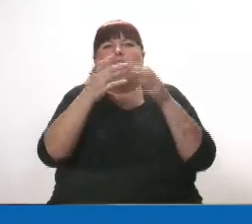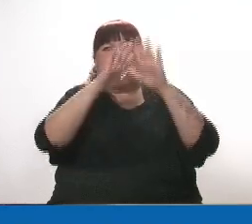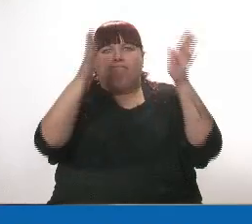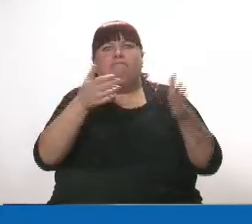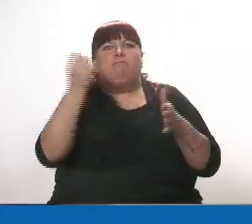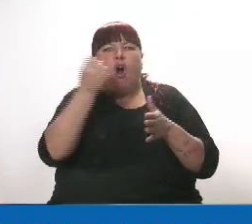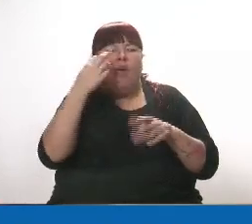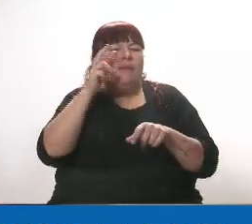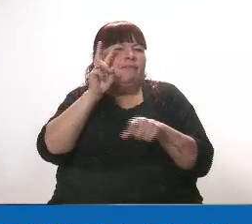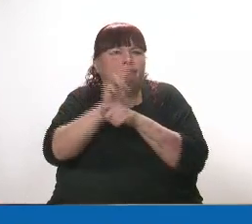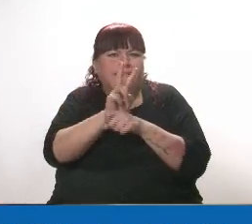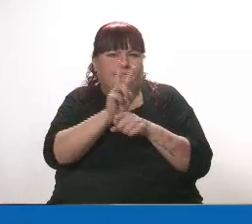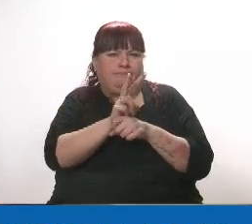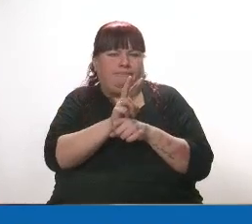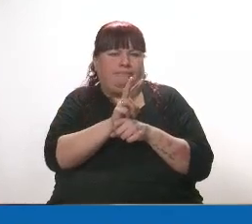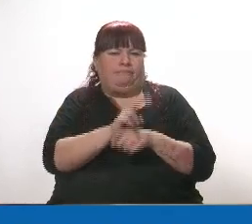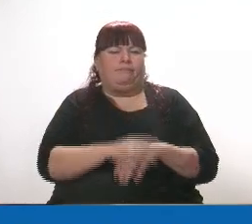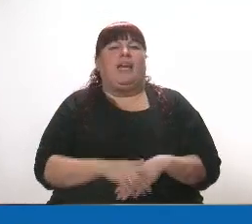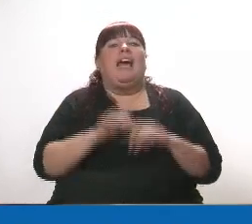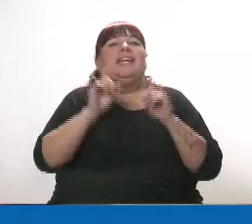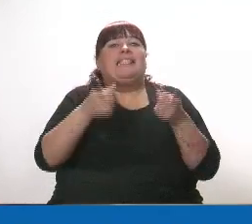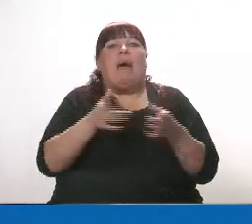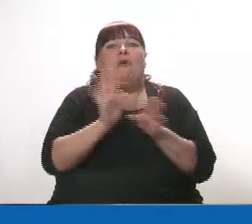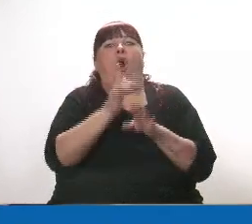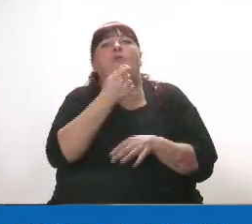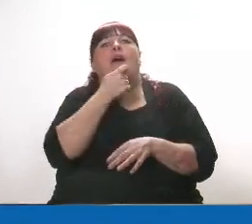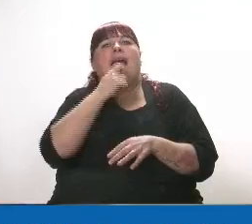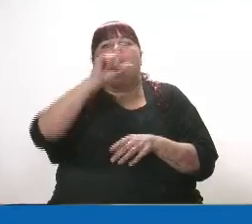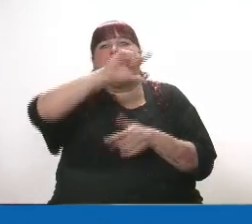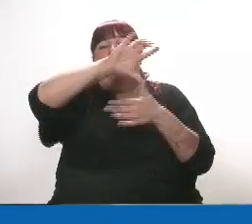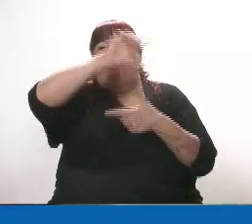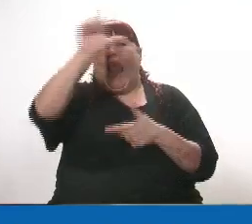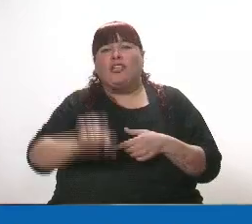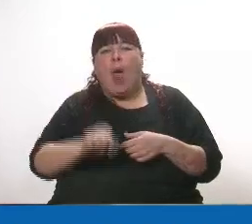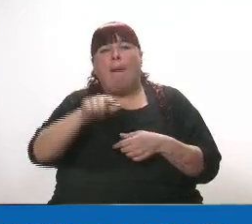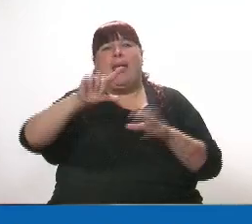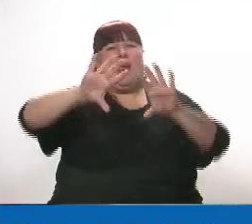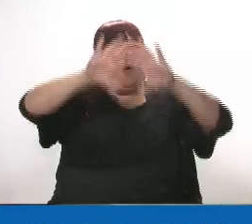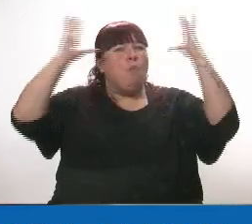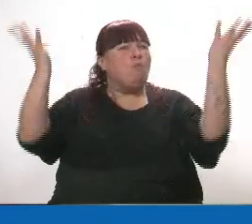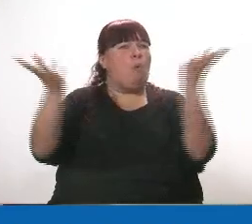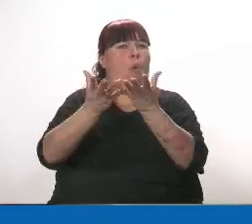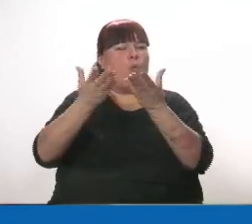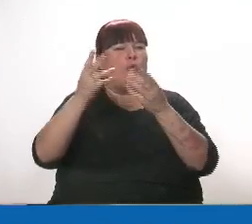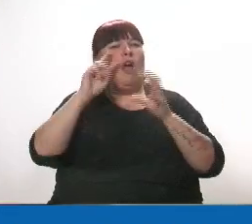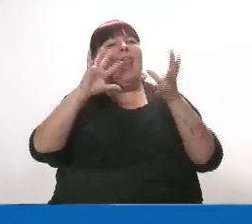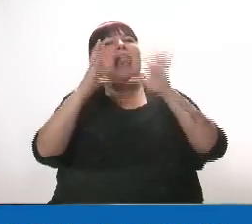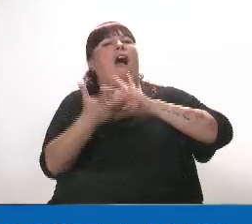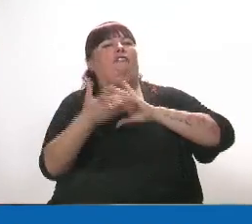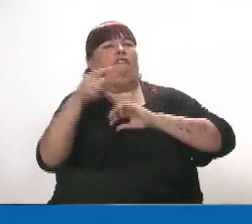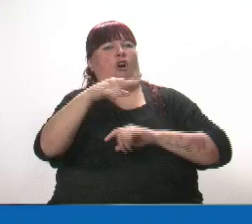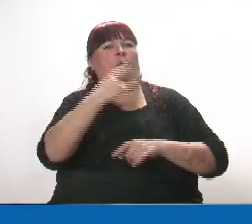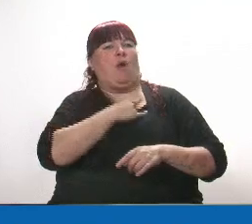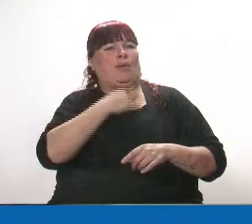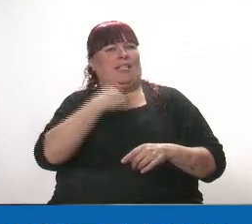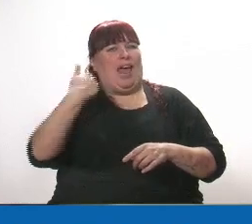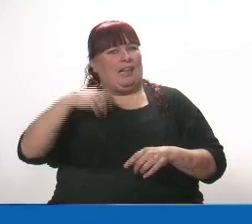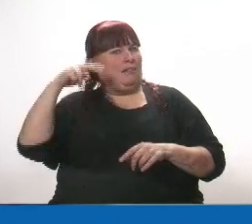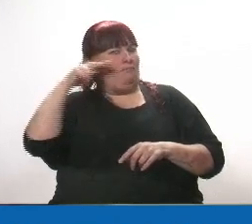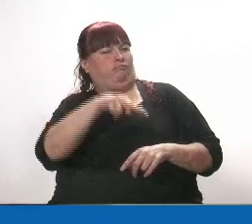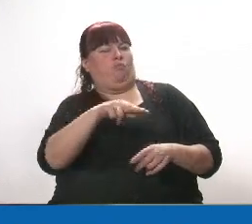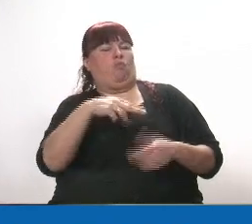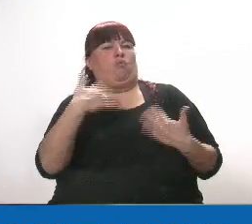debemos preservar además es un ejemplo en Latinoamérica y en el mundo el modelo universitario